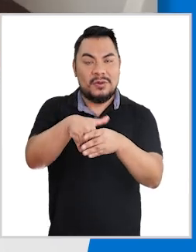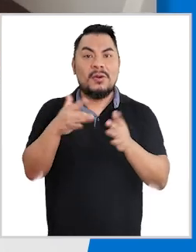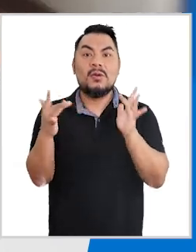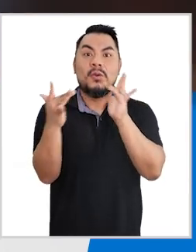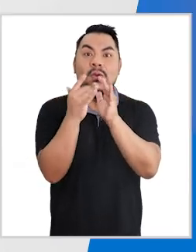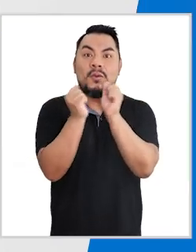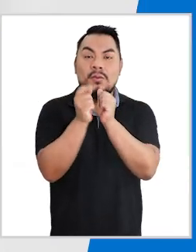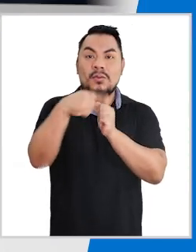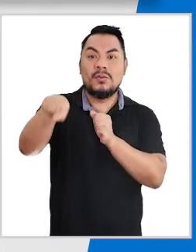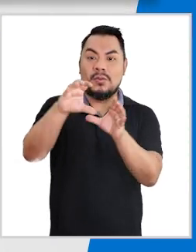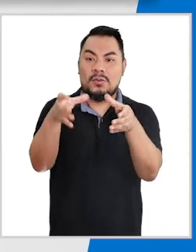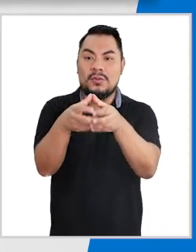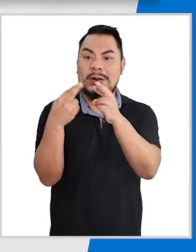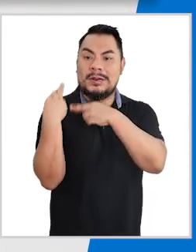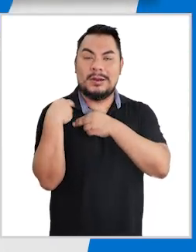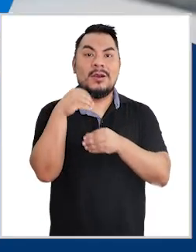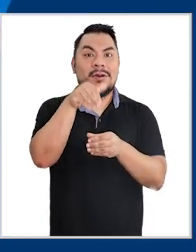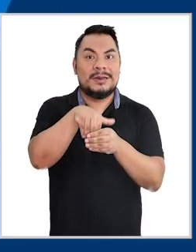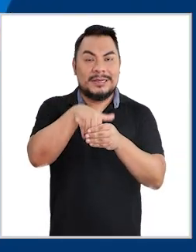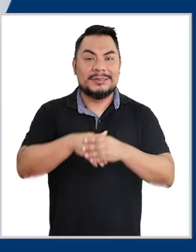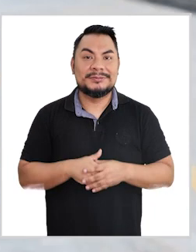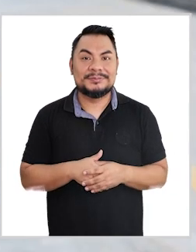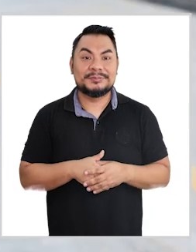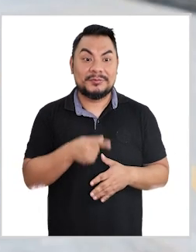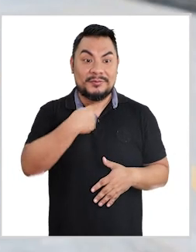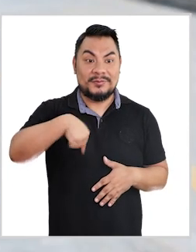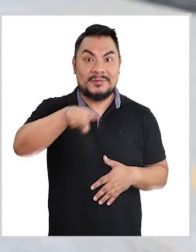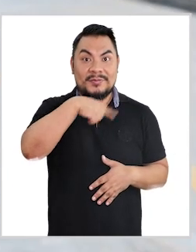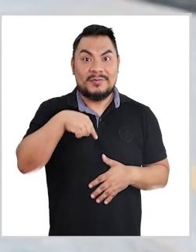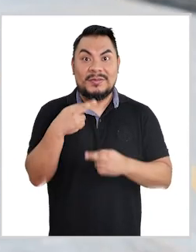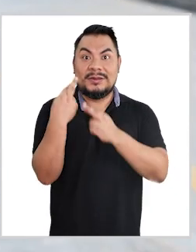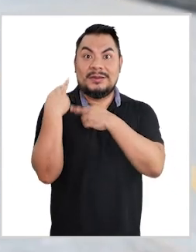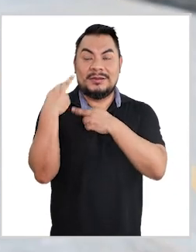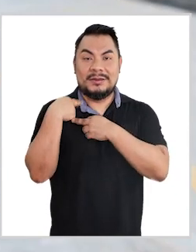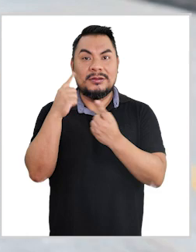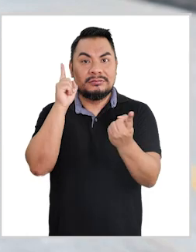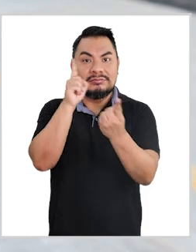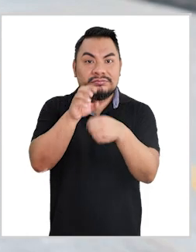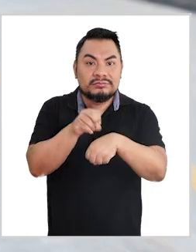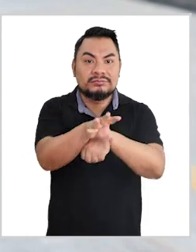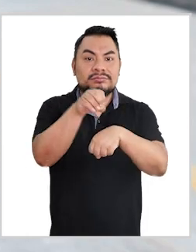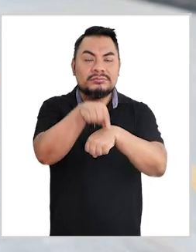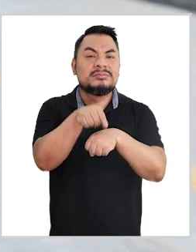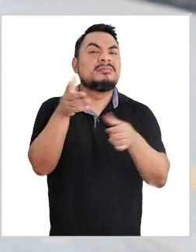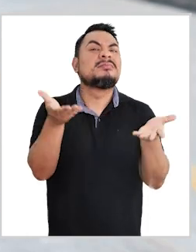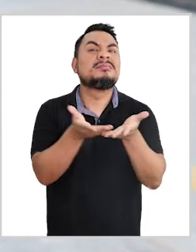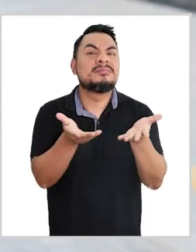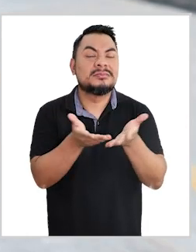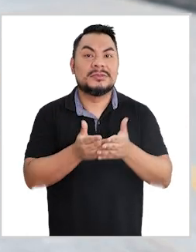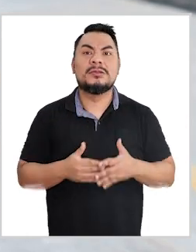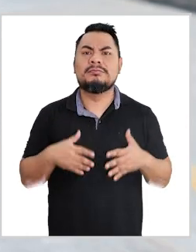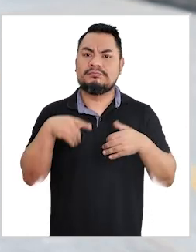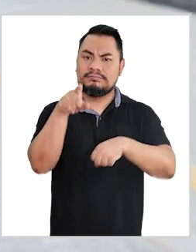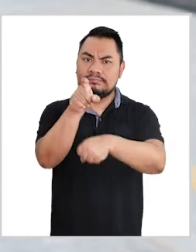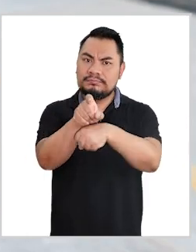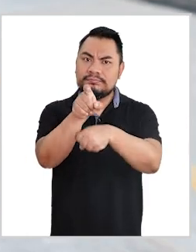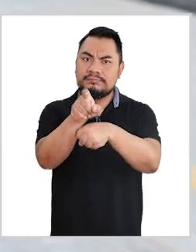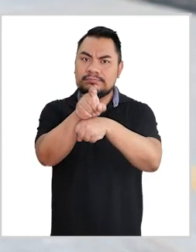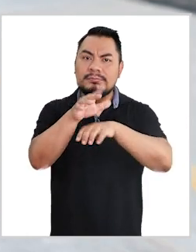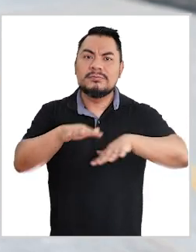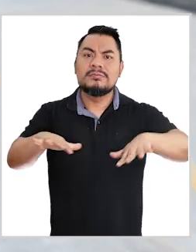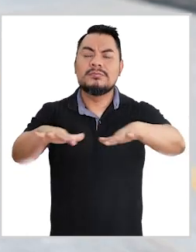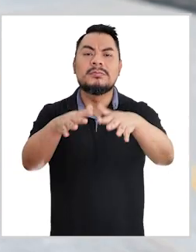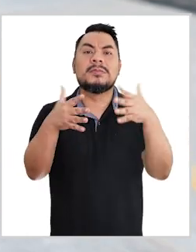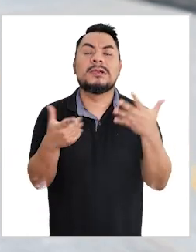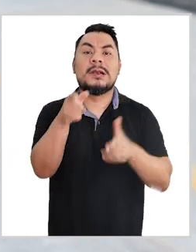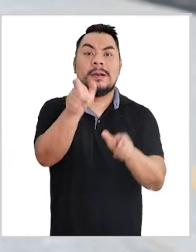coordinación con los comités electorales. Nuestra función de asistencia técnica comprende la capacitación